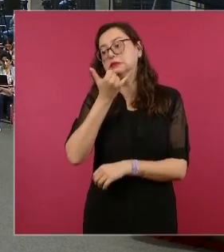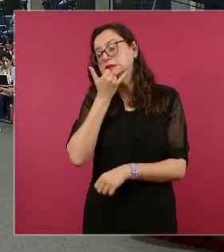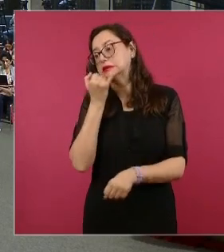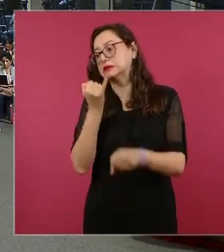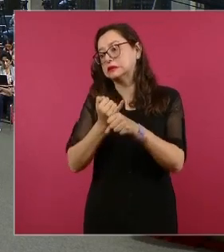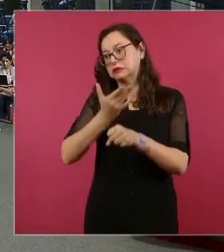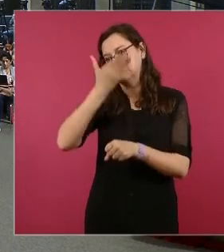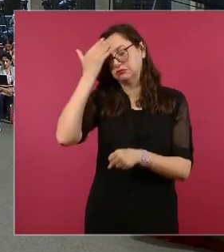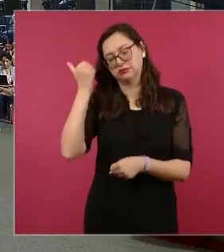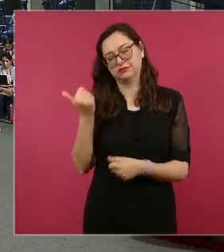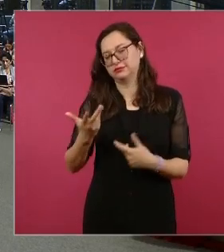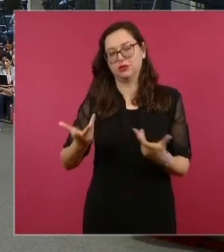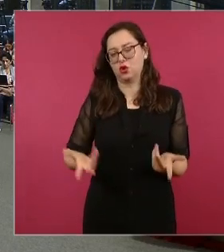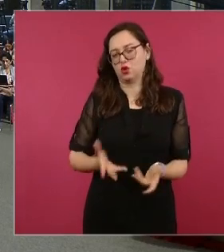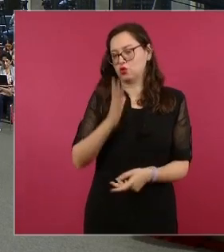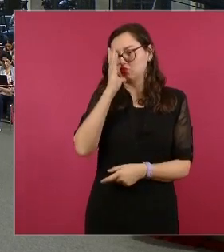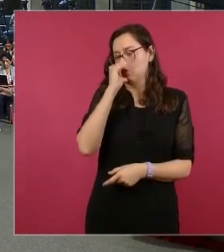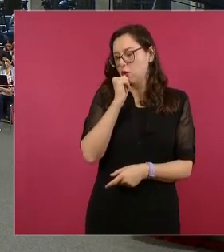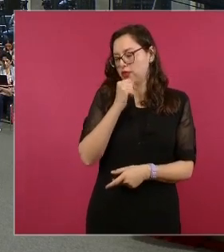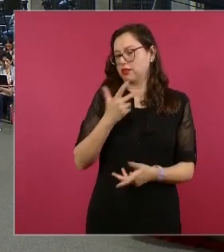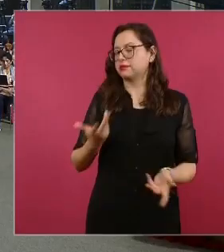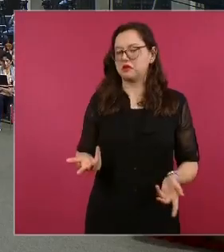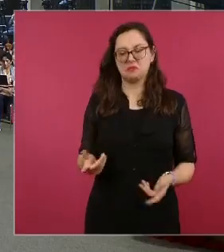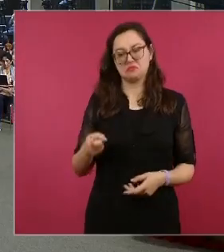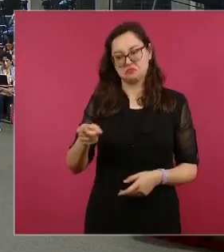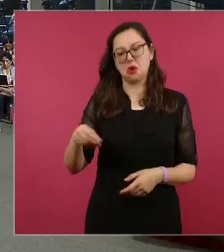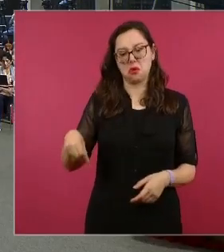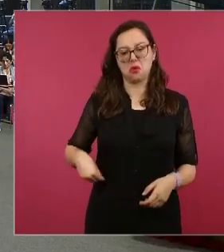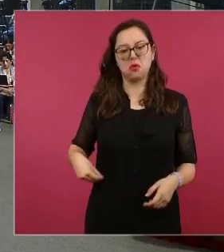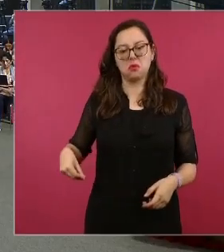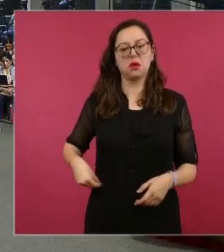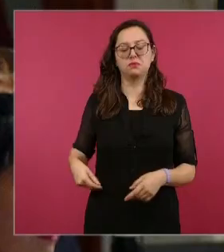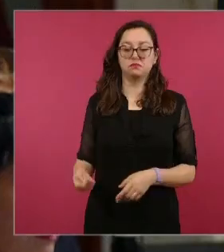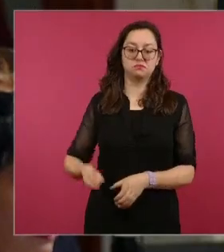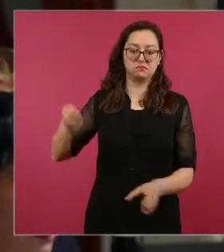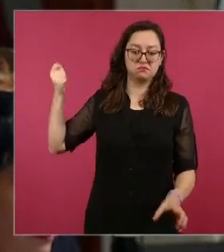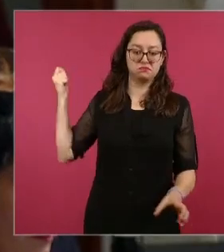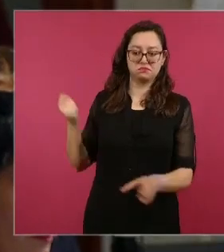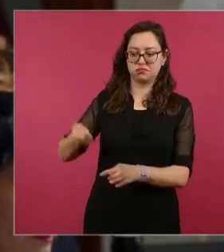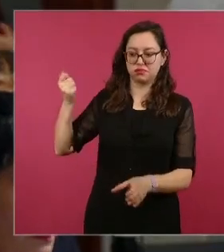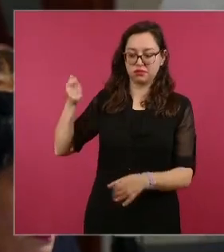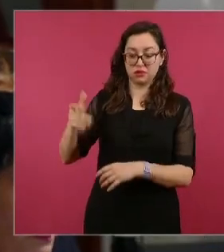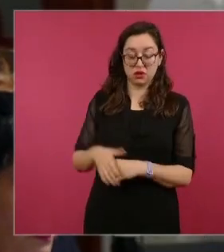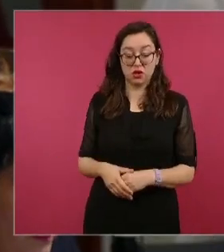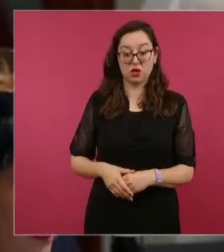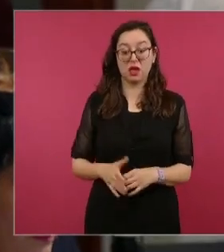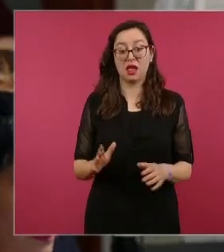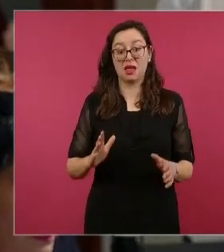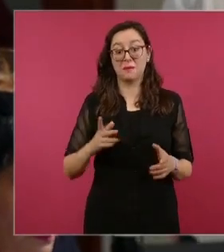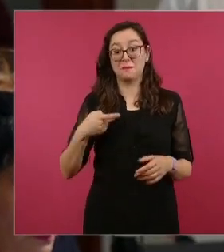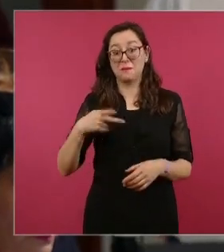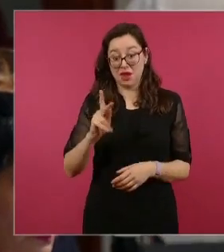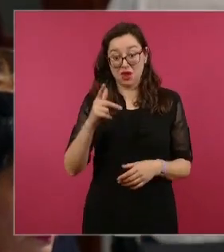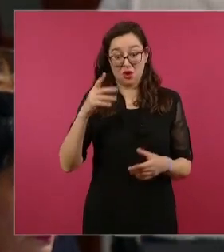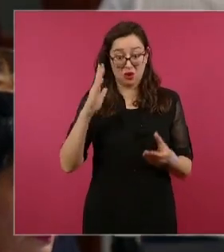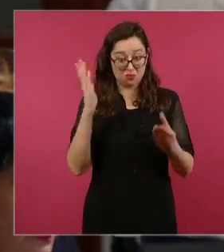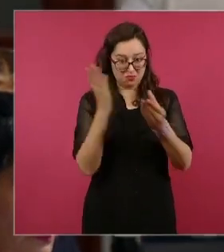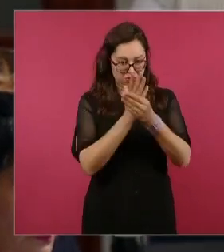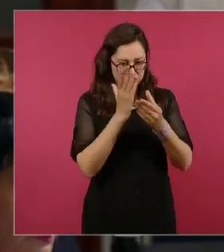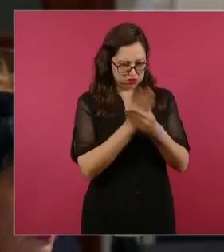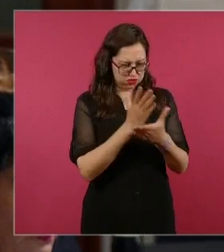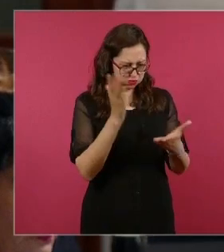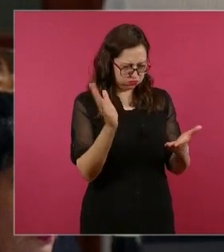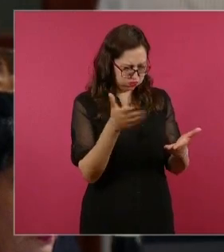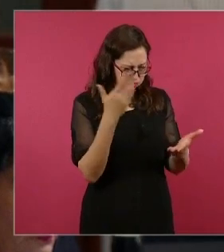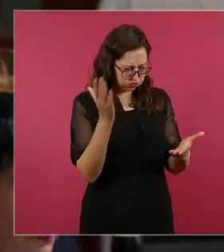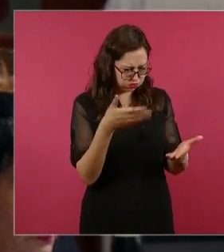está muy claro en el expediente, yo me aventé todo el expediente, son un montón de hojas, ¿no? En donde pues lo